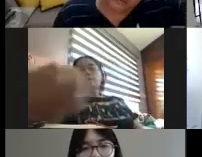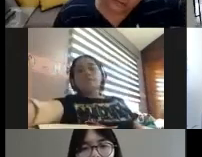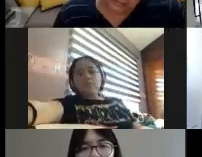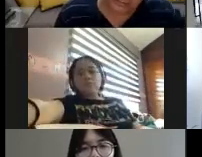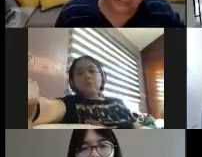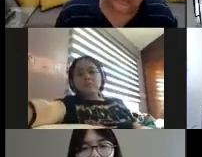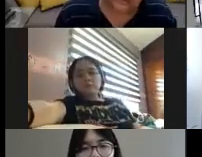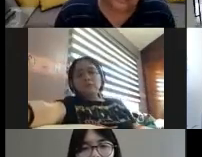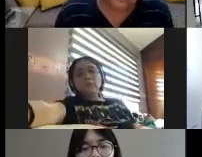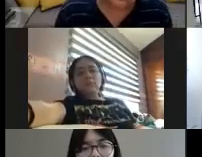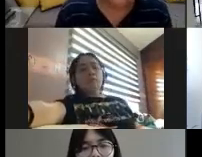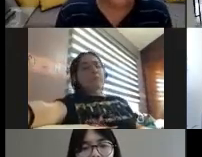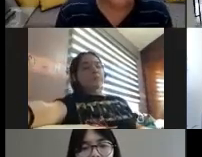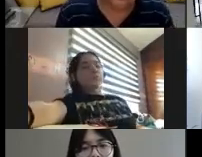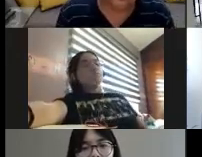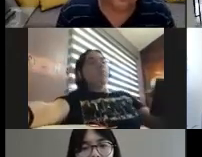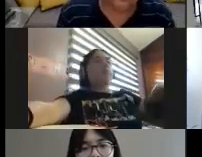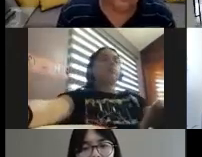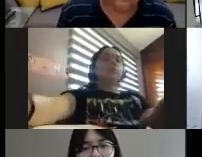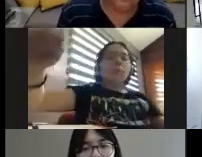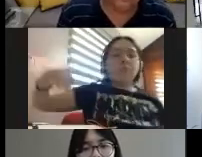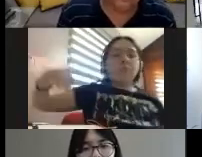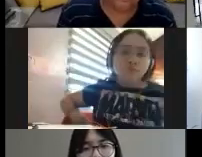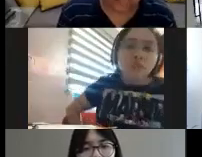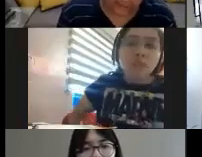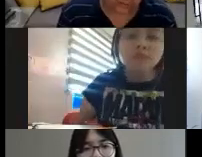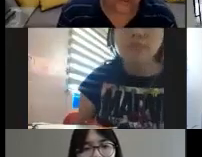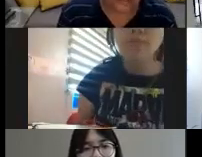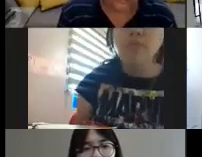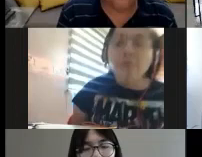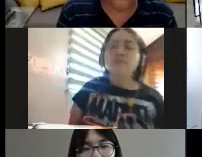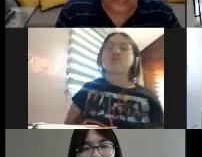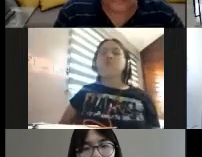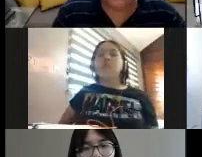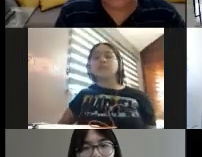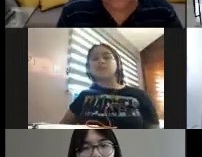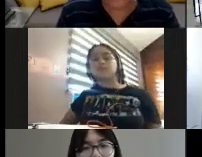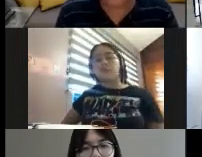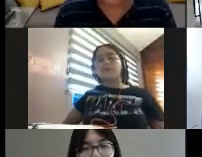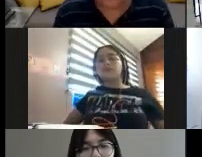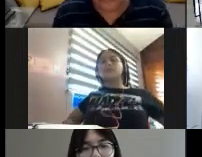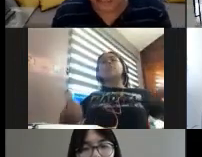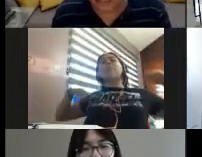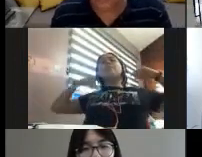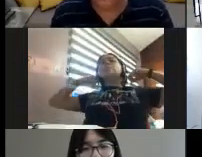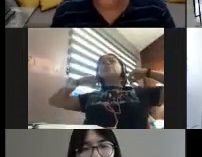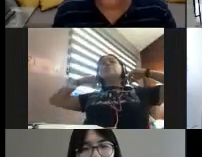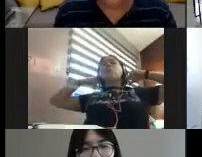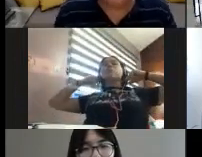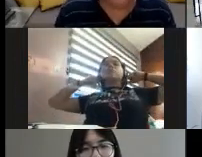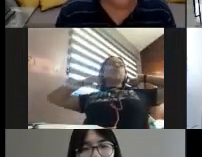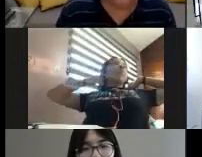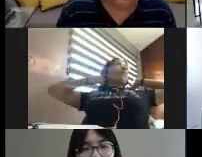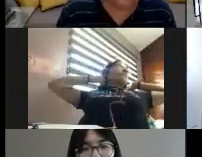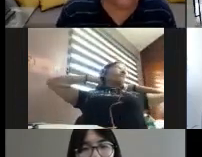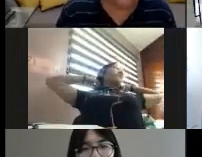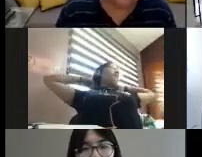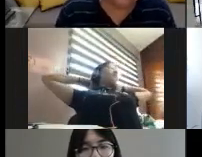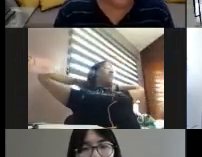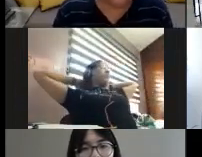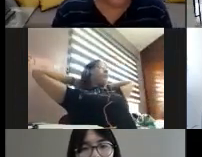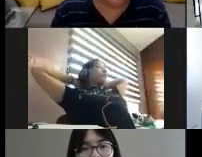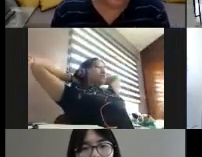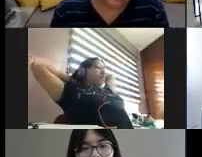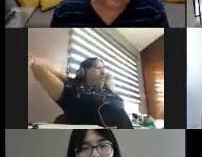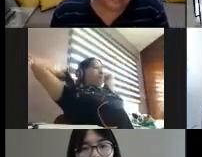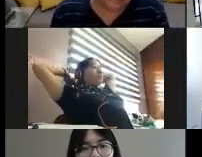estaríamos hablando de 350 kilos por metro cuadrado. O sea, depende de la especie y depende de las